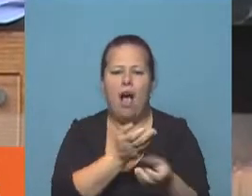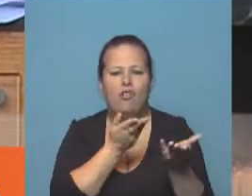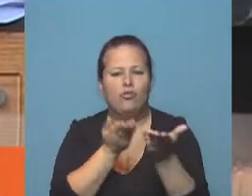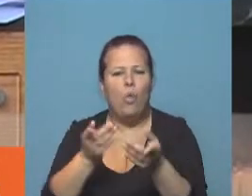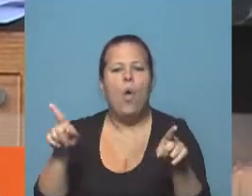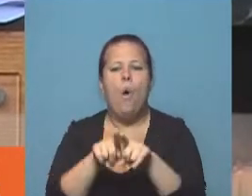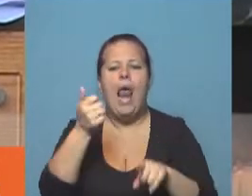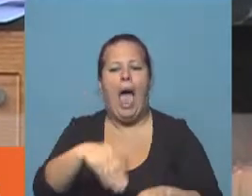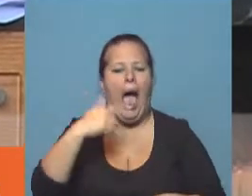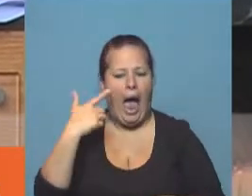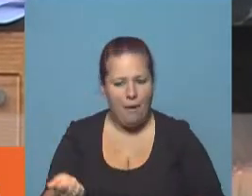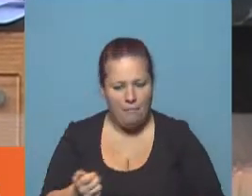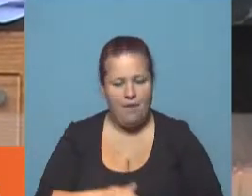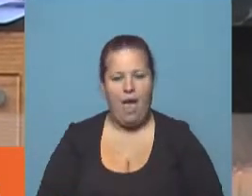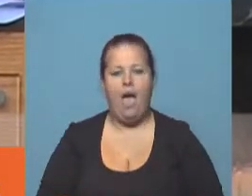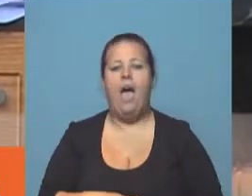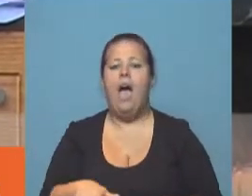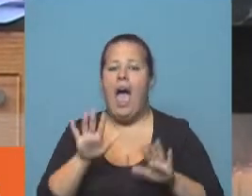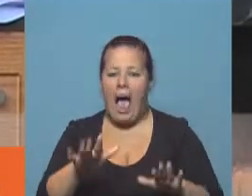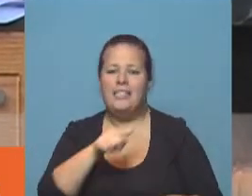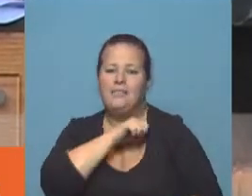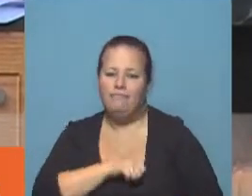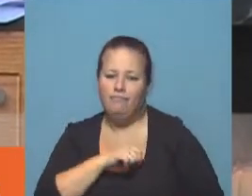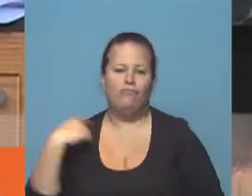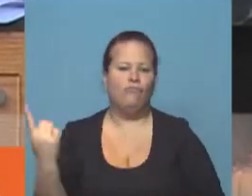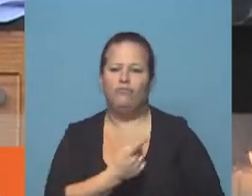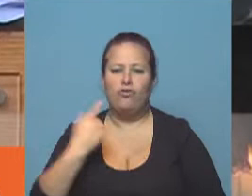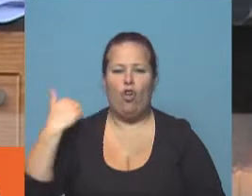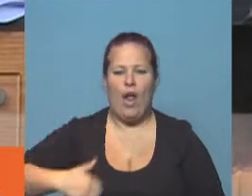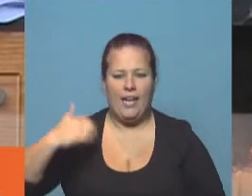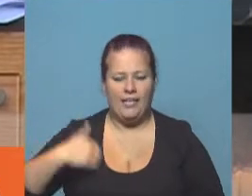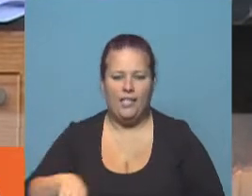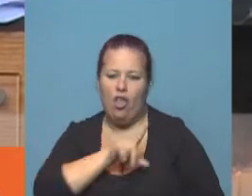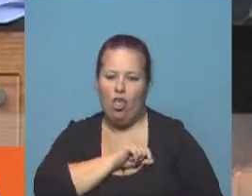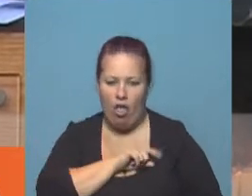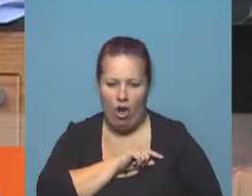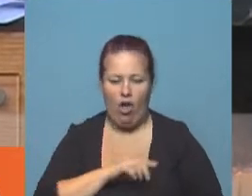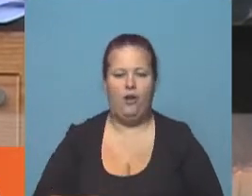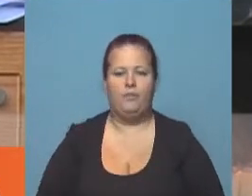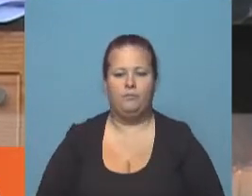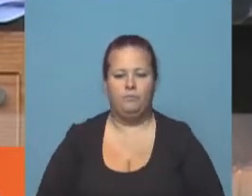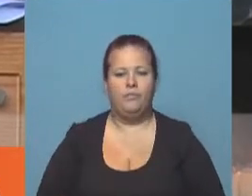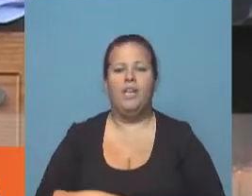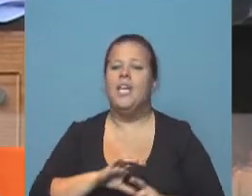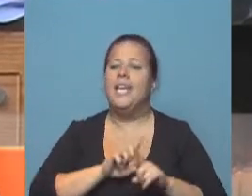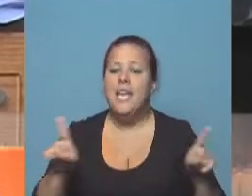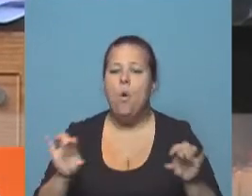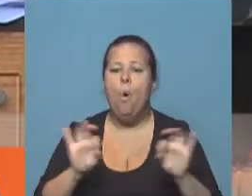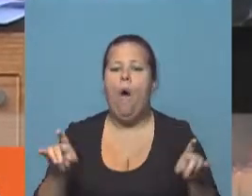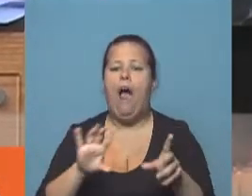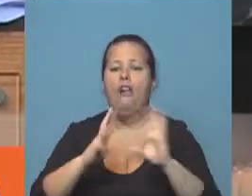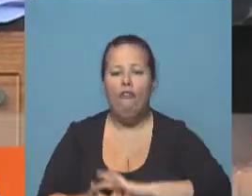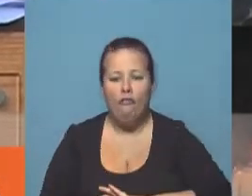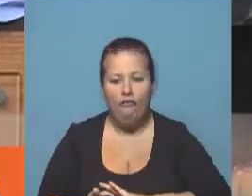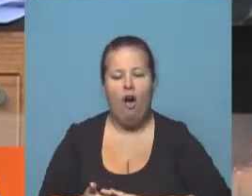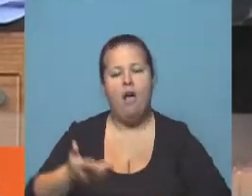como es la AMIA y así herir el corazón de todos los argentinos. Lo hicieron de la misma manera